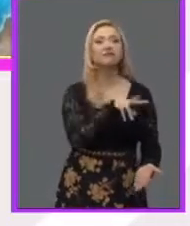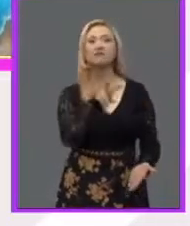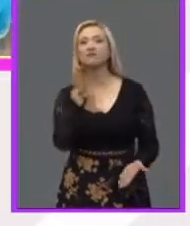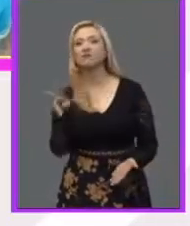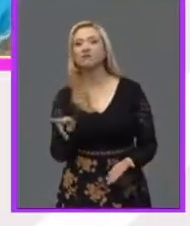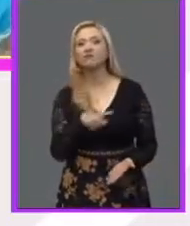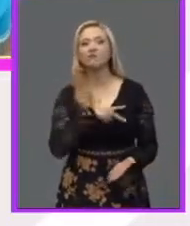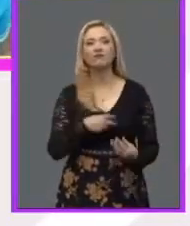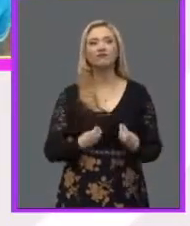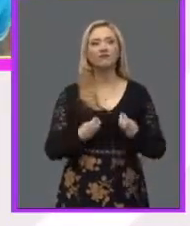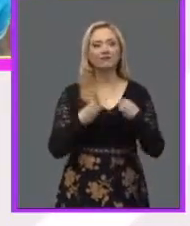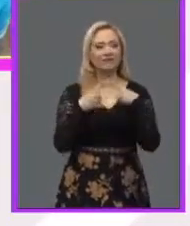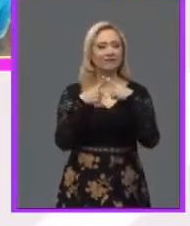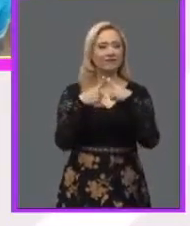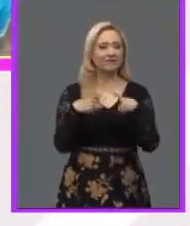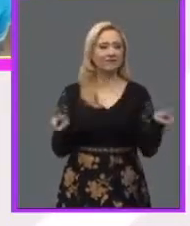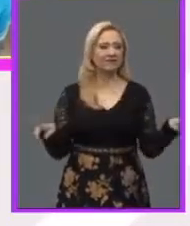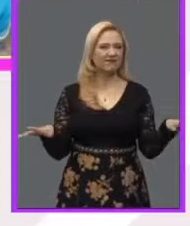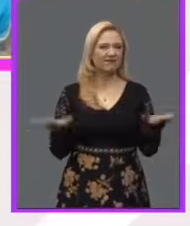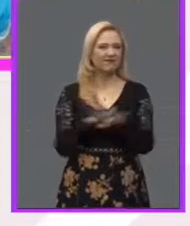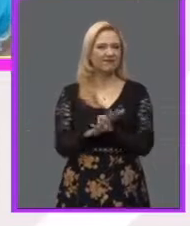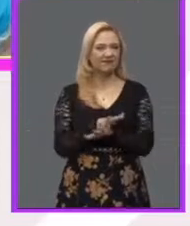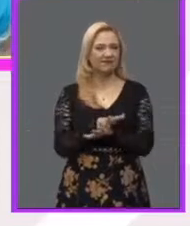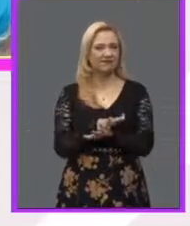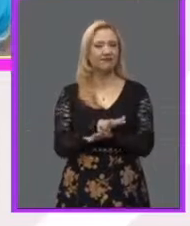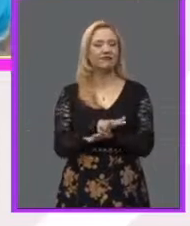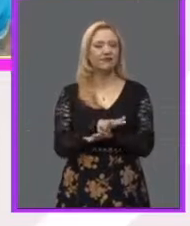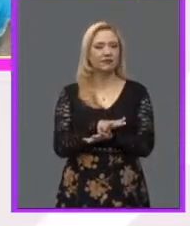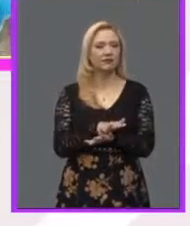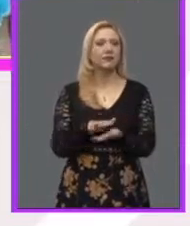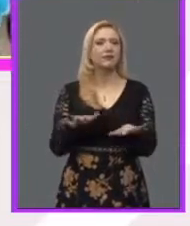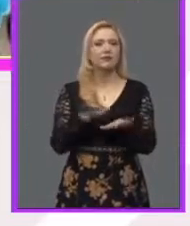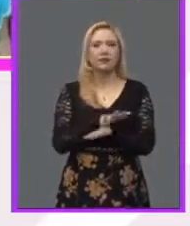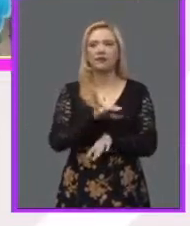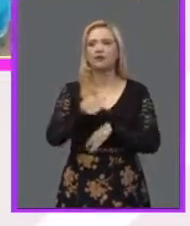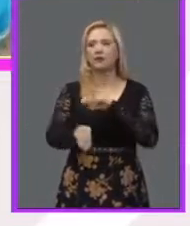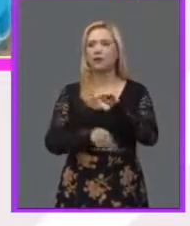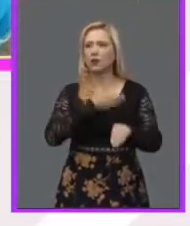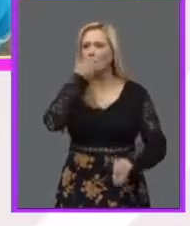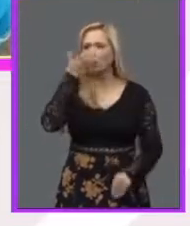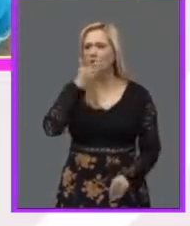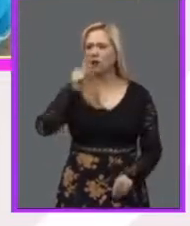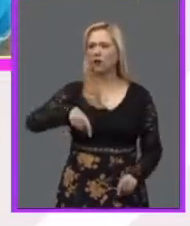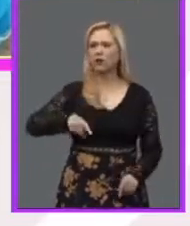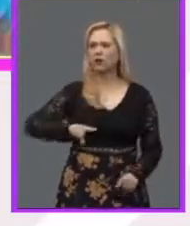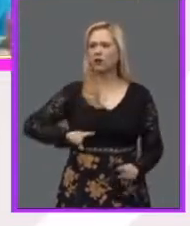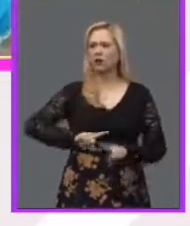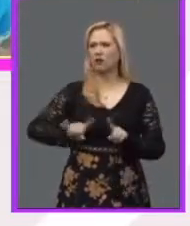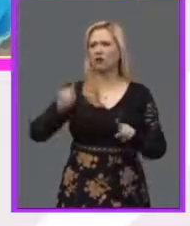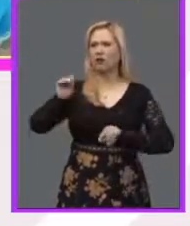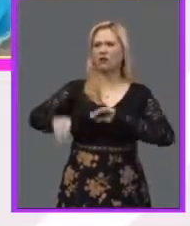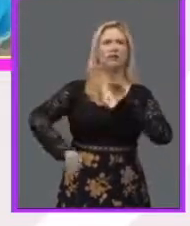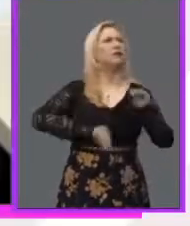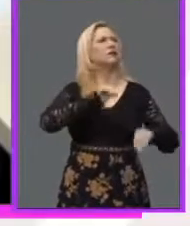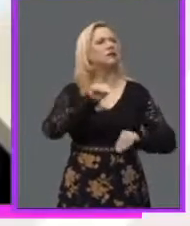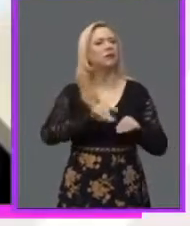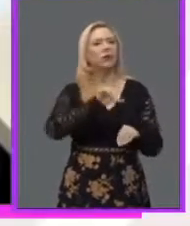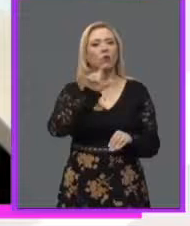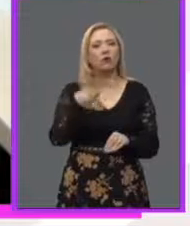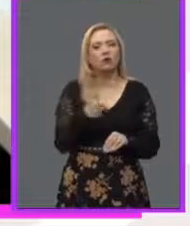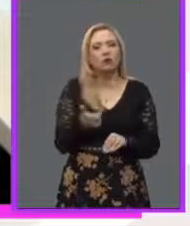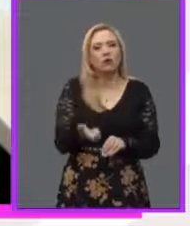la vida barrial, etcétera, pero que terminan modificándola y empiezan a elevar pues el costo de vida,